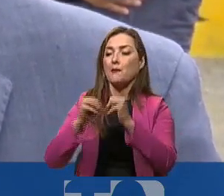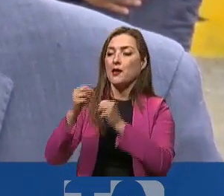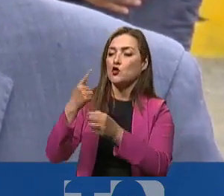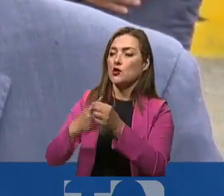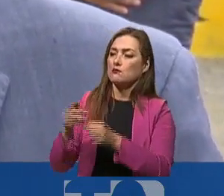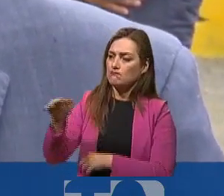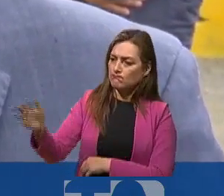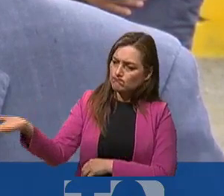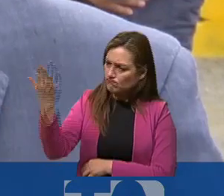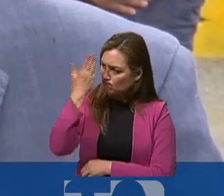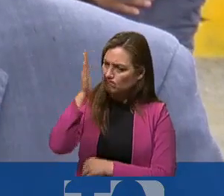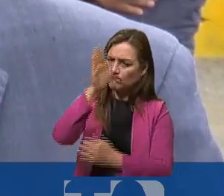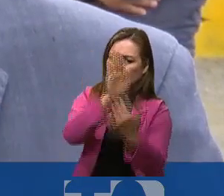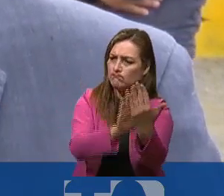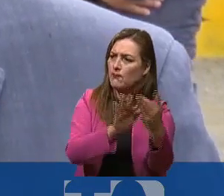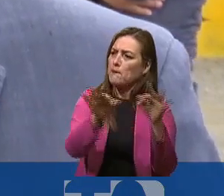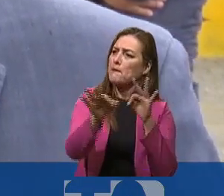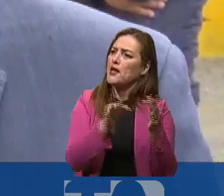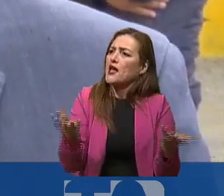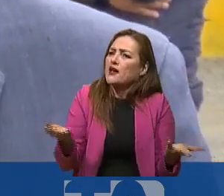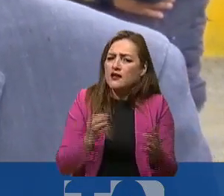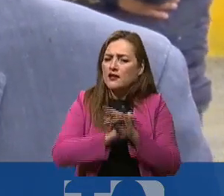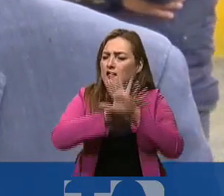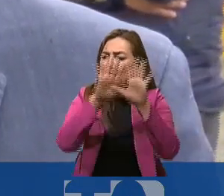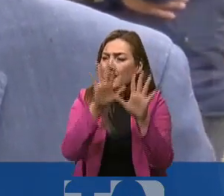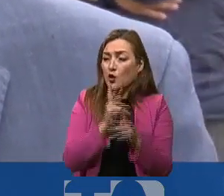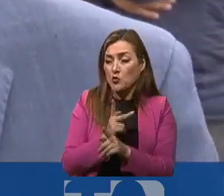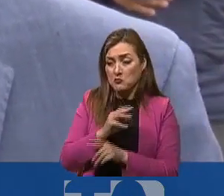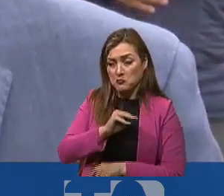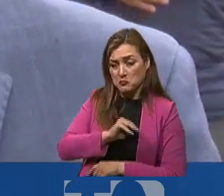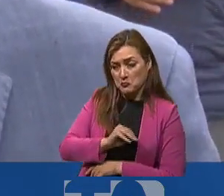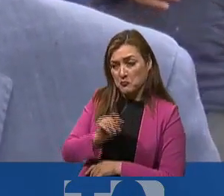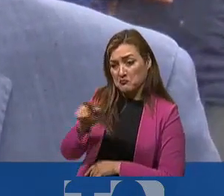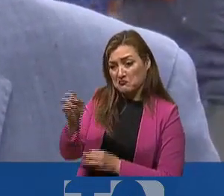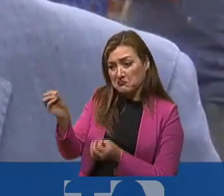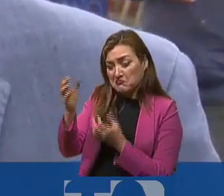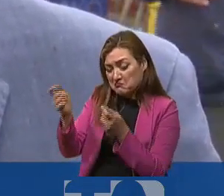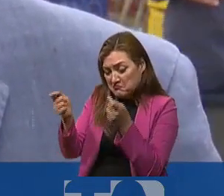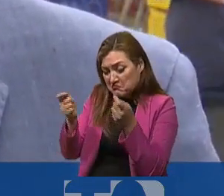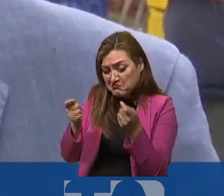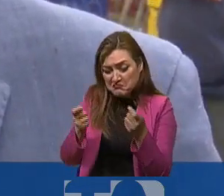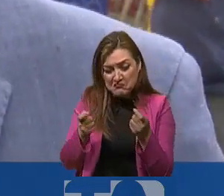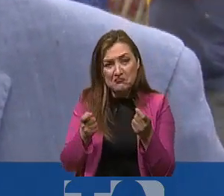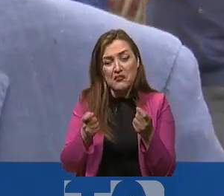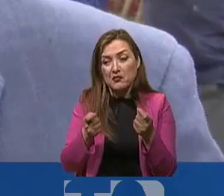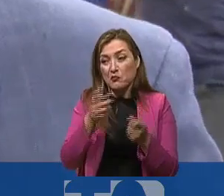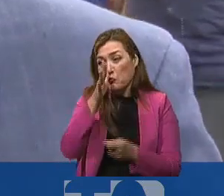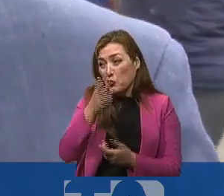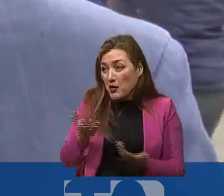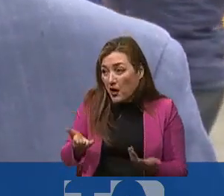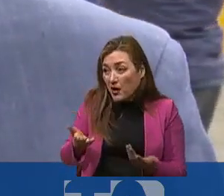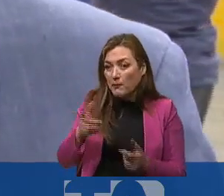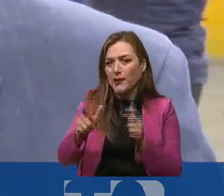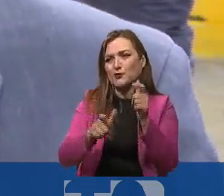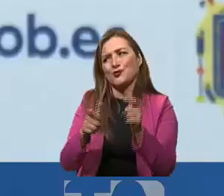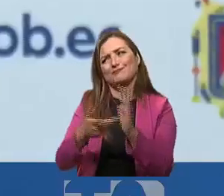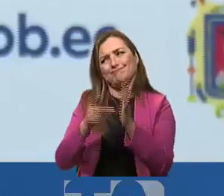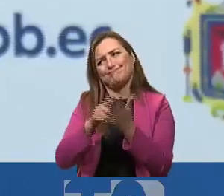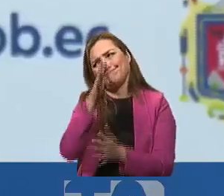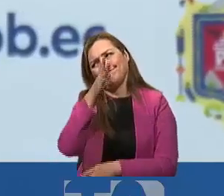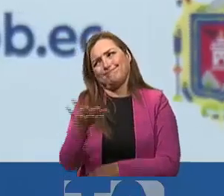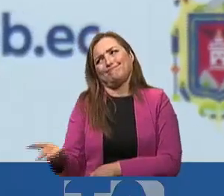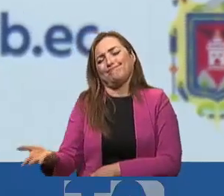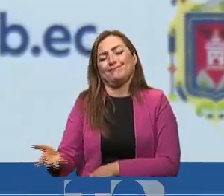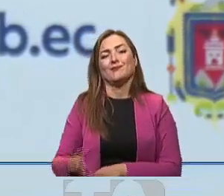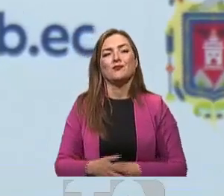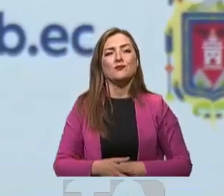de Quito a explicarnos qué es lo que está sucediendo, porque si el Consejo Metropolitano, a la información que se le ha entregado, hemos sido burlados, la ciudadanía también ha sido burlada.